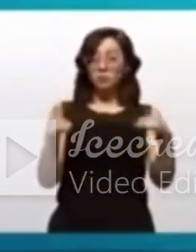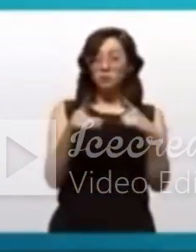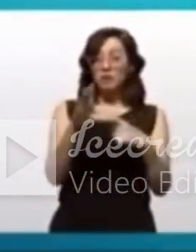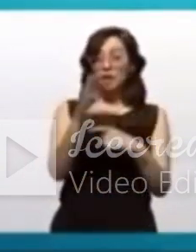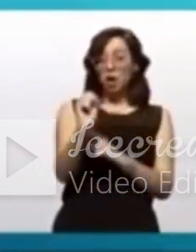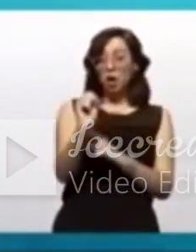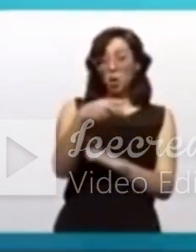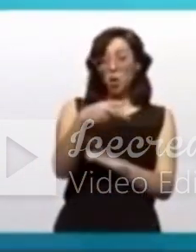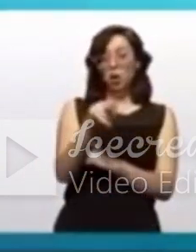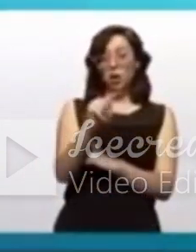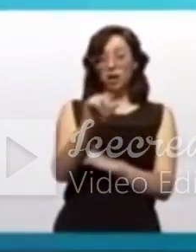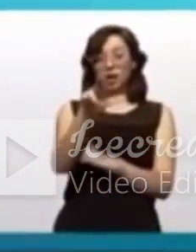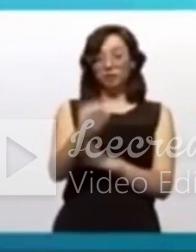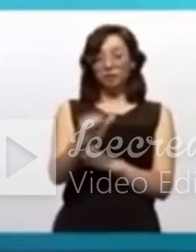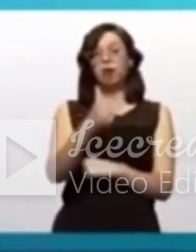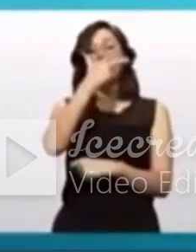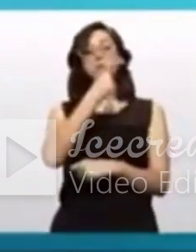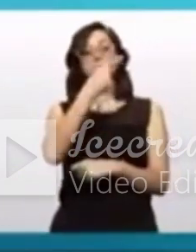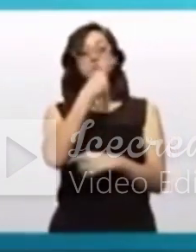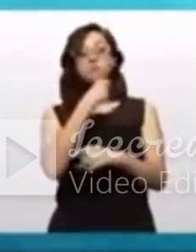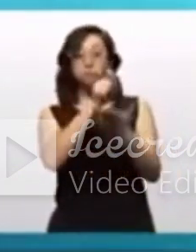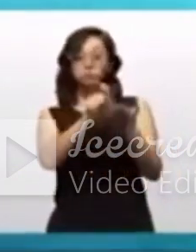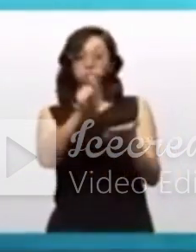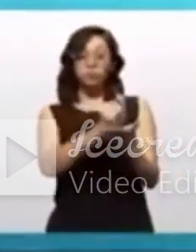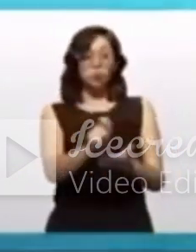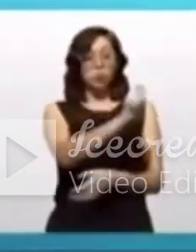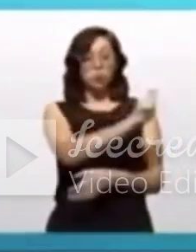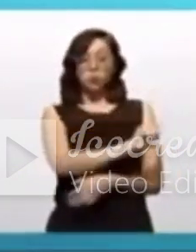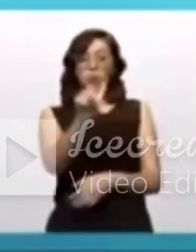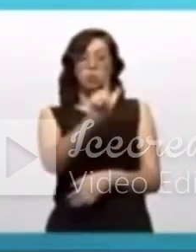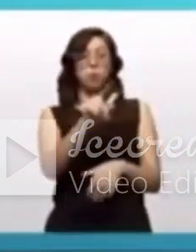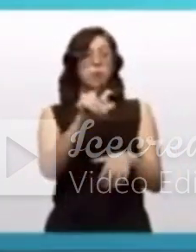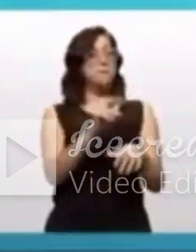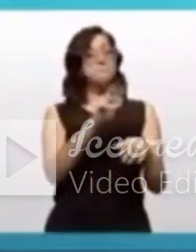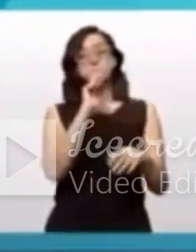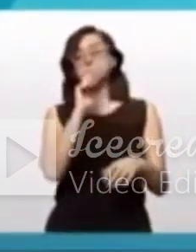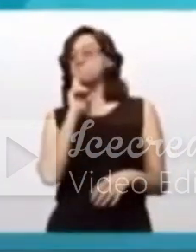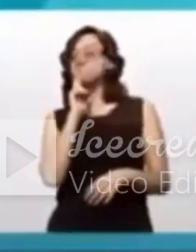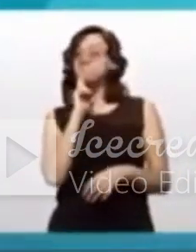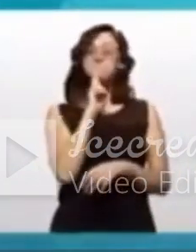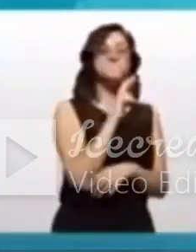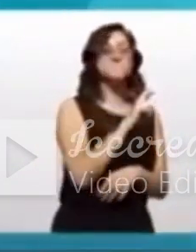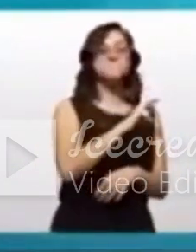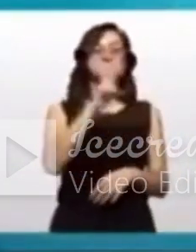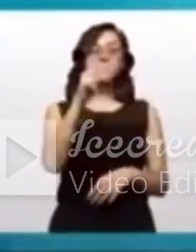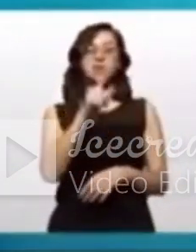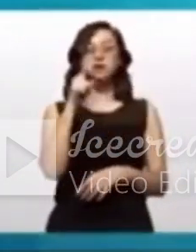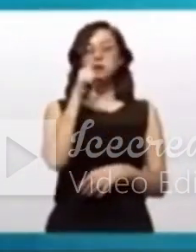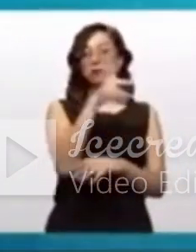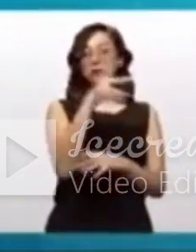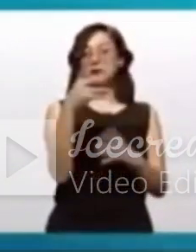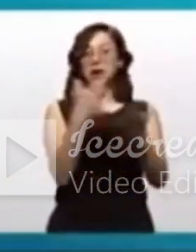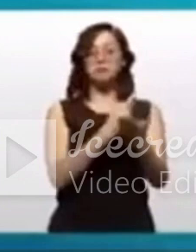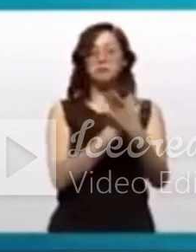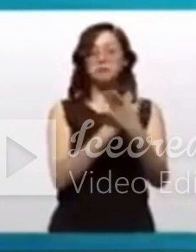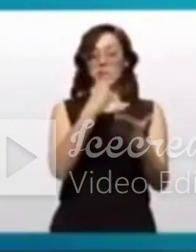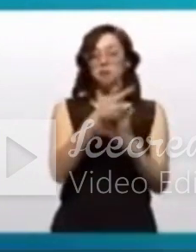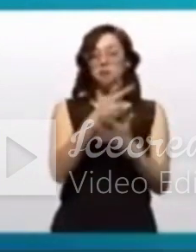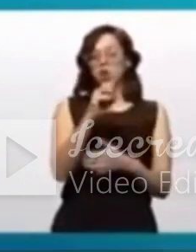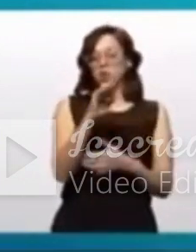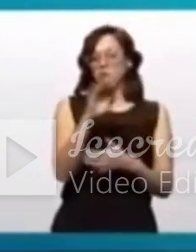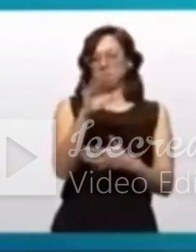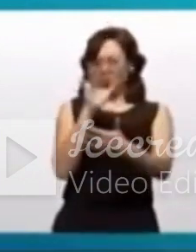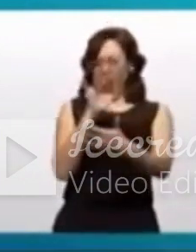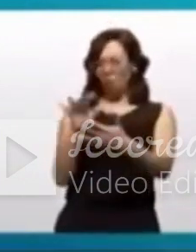de los escritores más reconocidos de Latinoamérica, quizá quien hubiera ganado el premio Nobel antes que Vargas Llosa, te leyó con entusiasmo